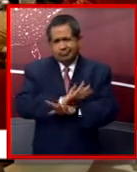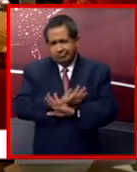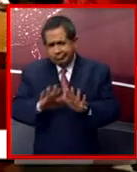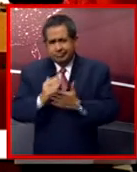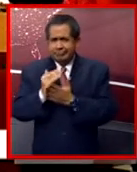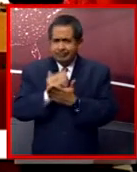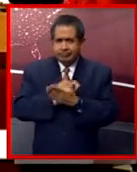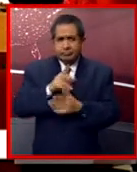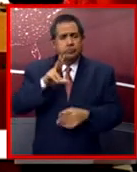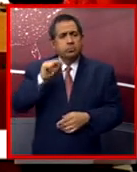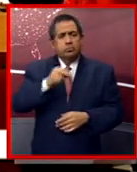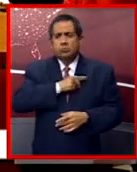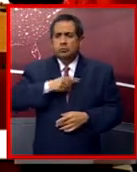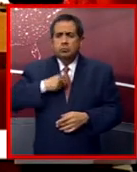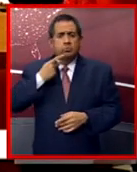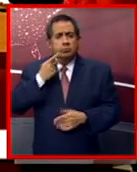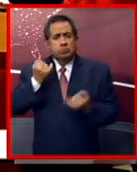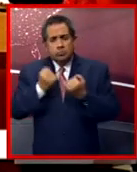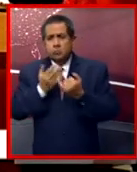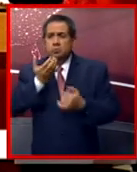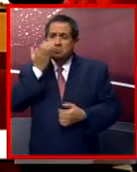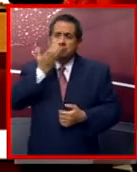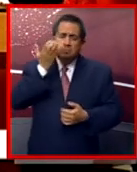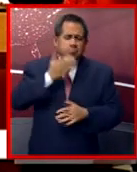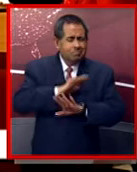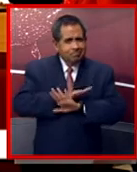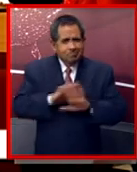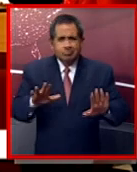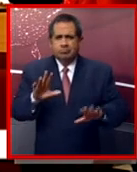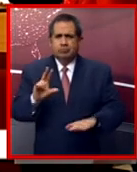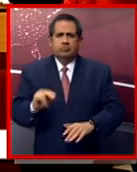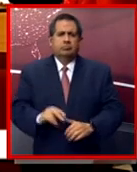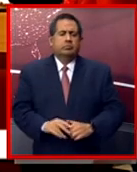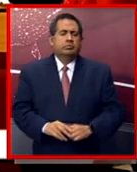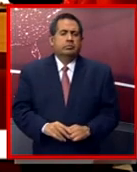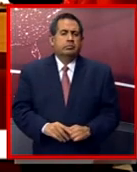no se naturalice ni en la política ni en la vida cotidiana.